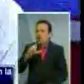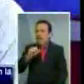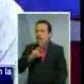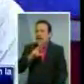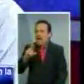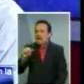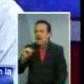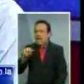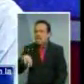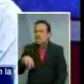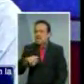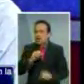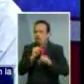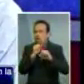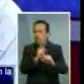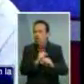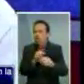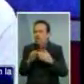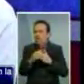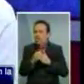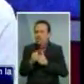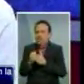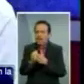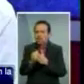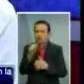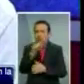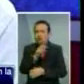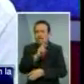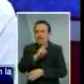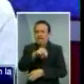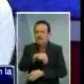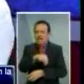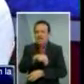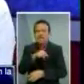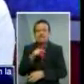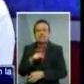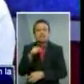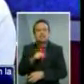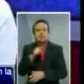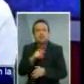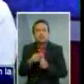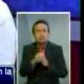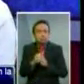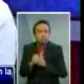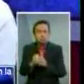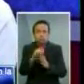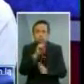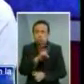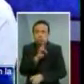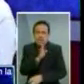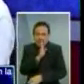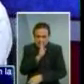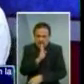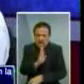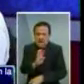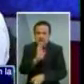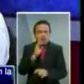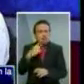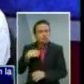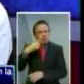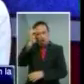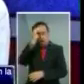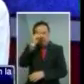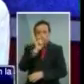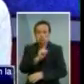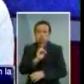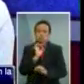trata de algo contra la mesa ni la dirección. Ellos legítimamente han hecho su conducción en la línea política que ellos establecen que les parece la correcta.